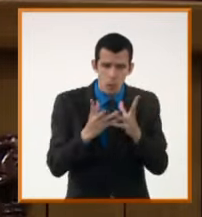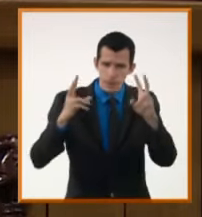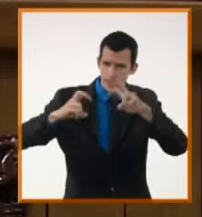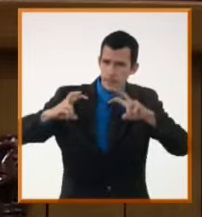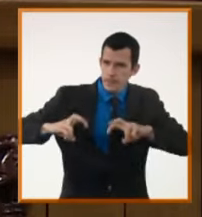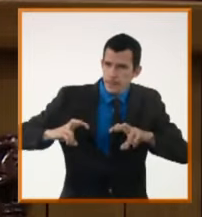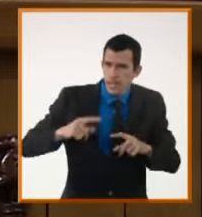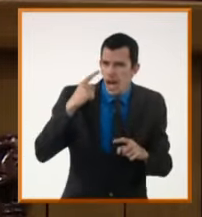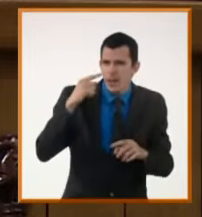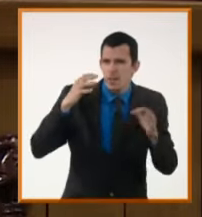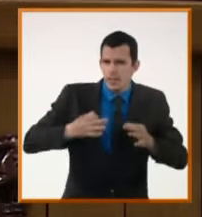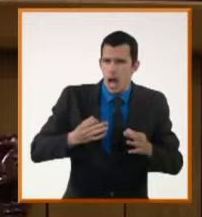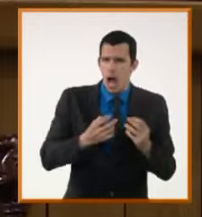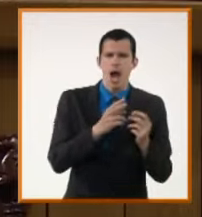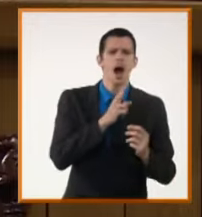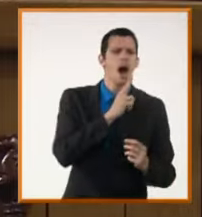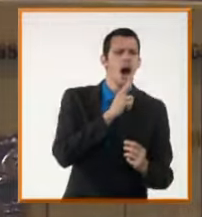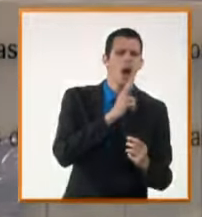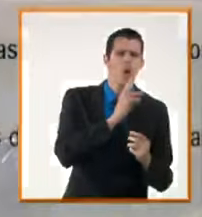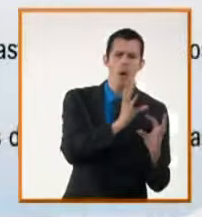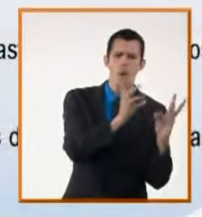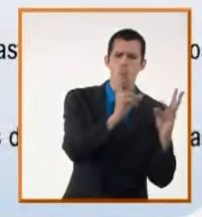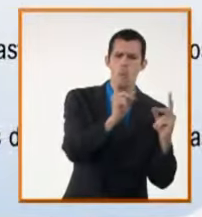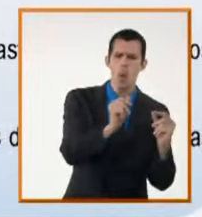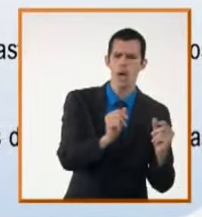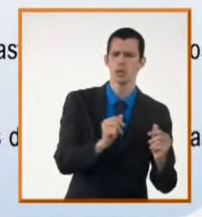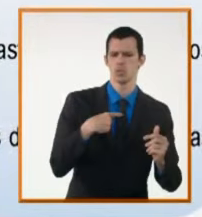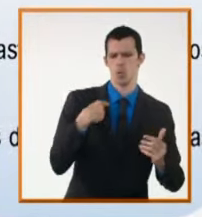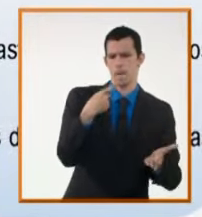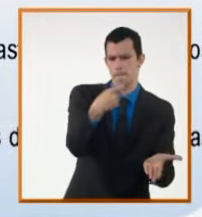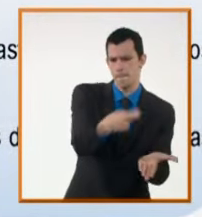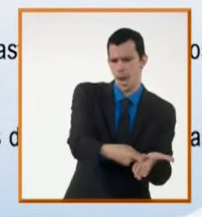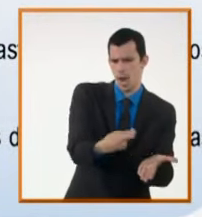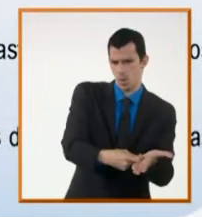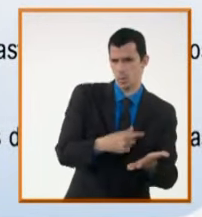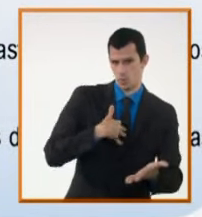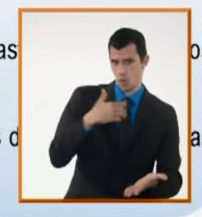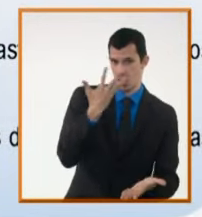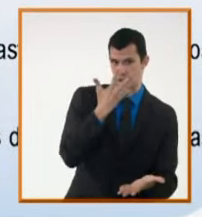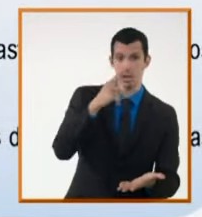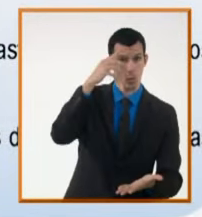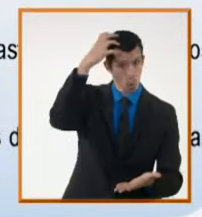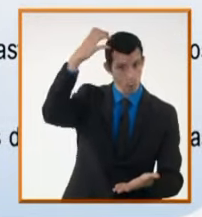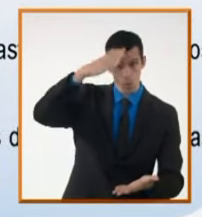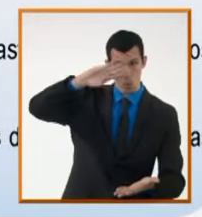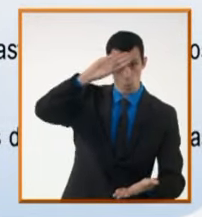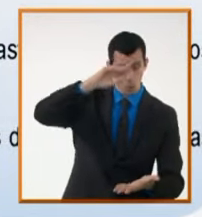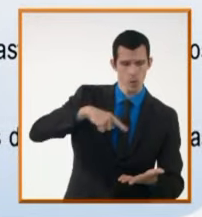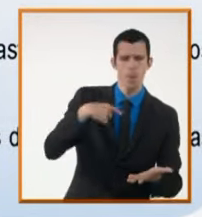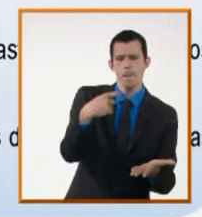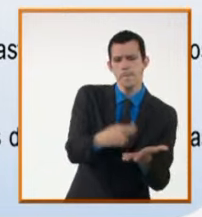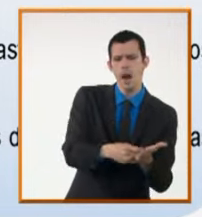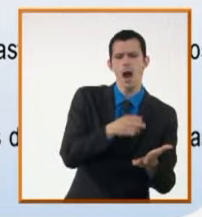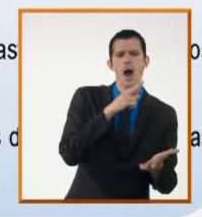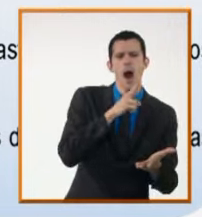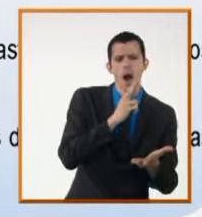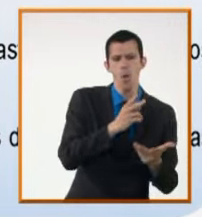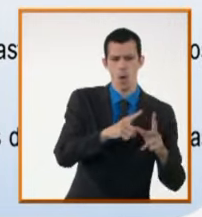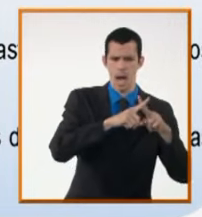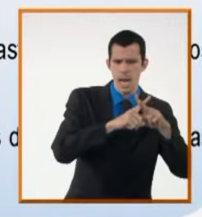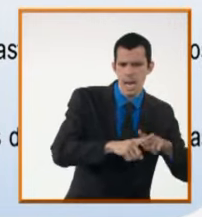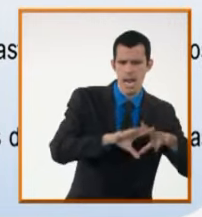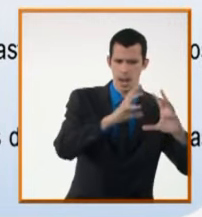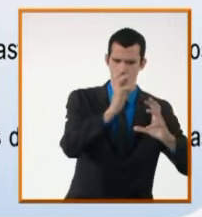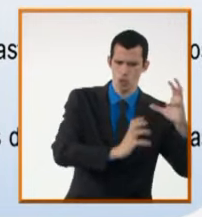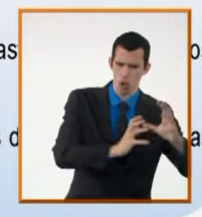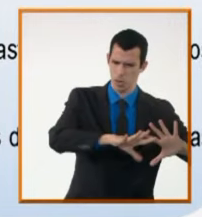el proceso de ir descentralizando y eliminando gradualmente el subsidio a las cosas, a los productos